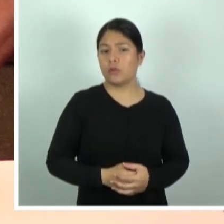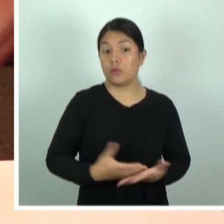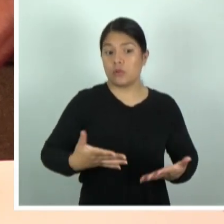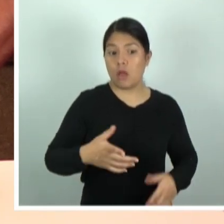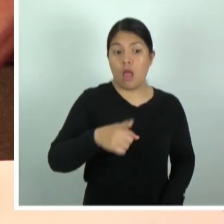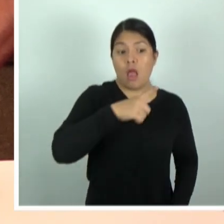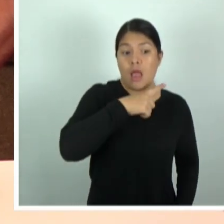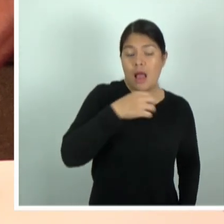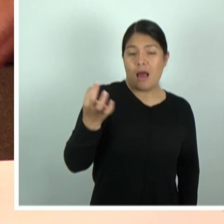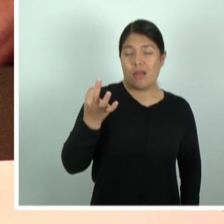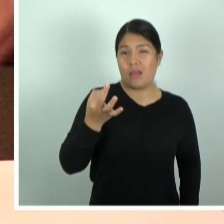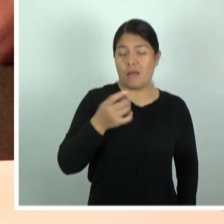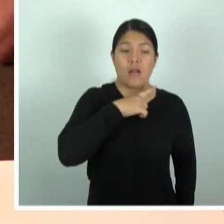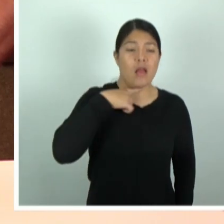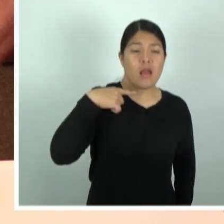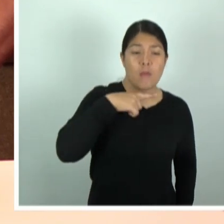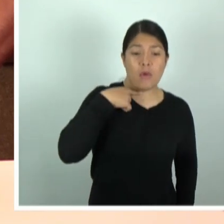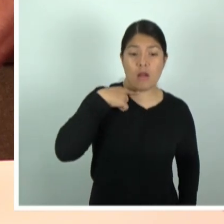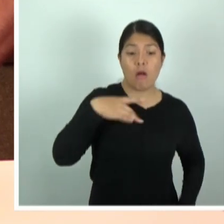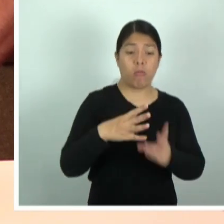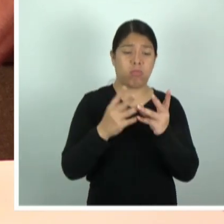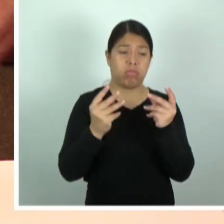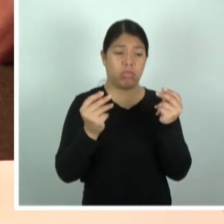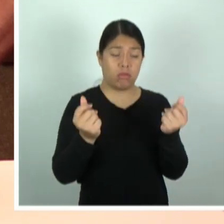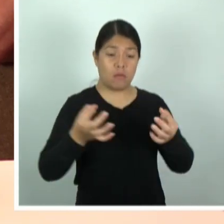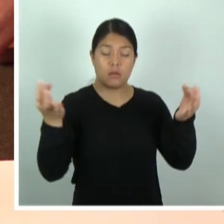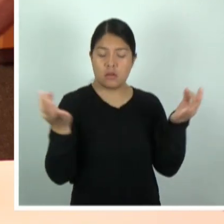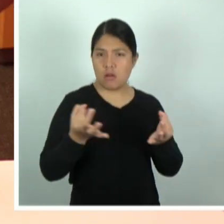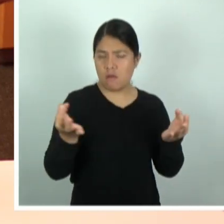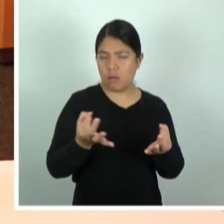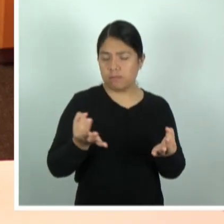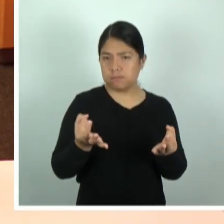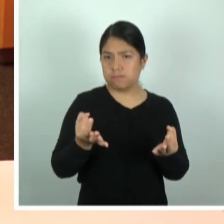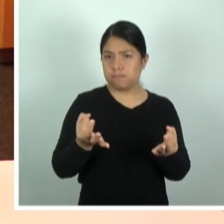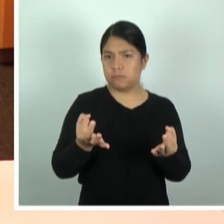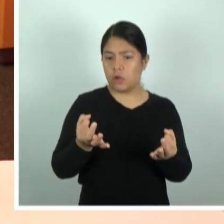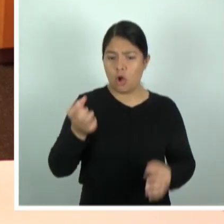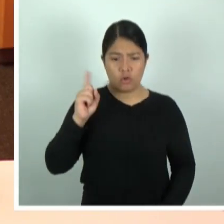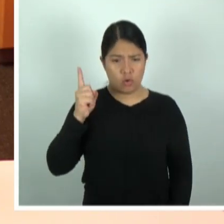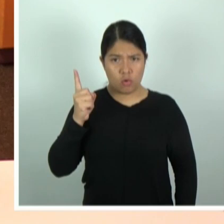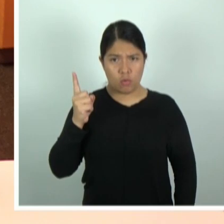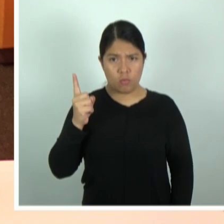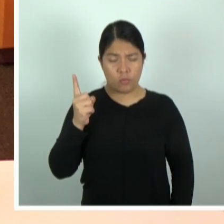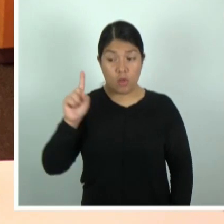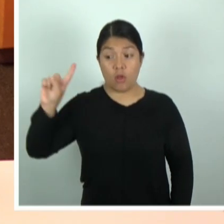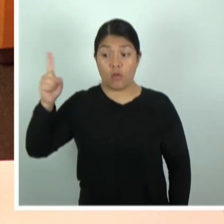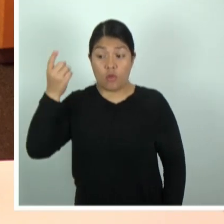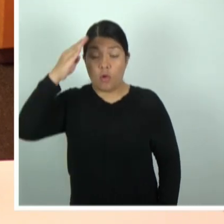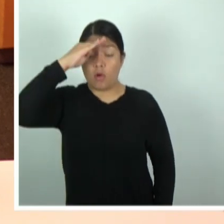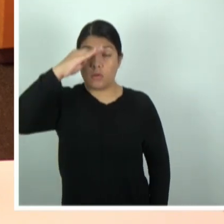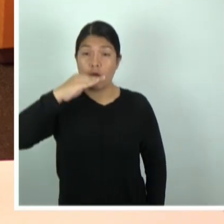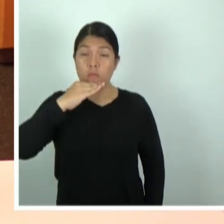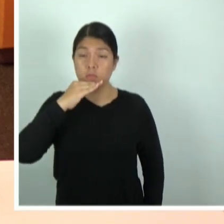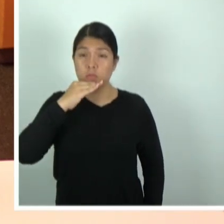que desaparecer. Pero no solo eso, sino también el Dios Santo.